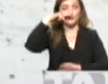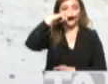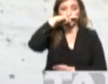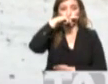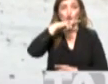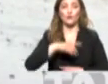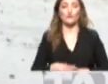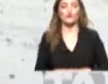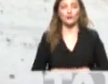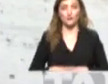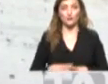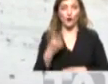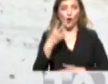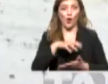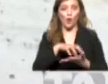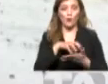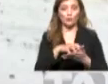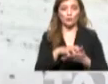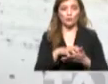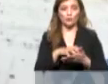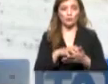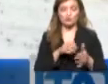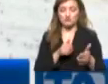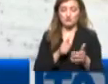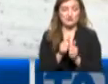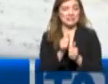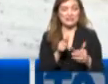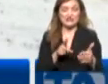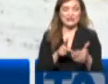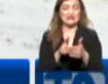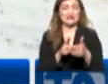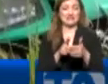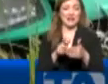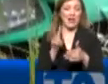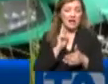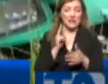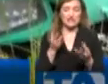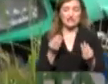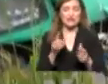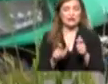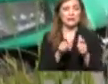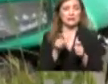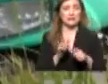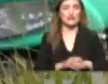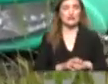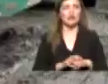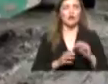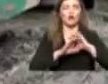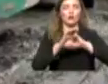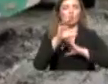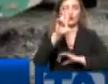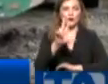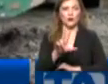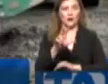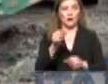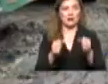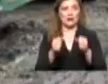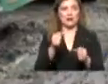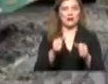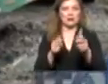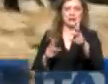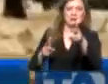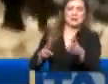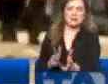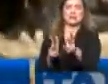Sucumbíos, dejando a las 2 provincias incomunicadas y cientos de afectados. Son 3 buses y vehículos particulares los que quedaron entre